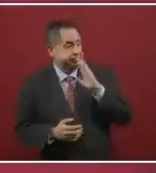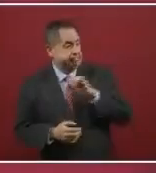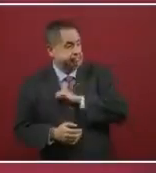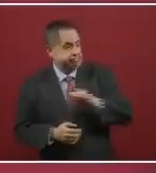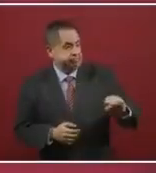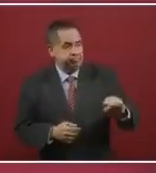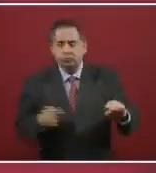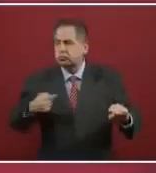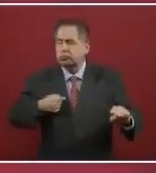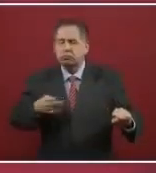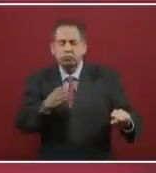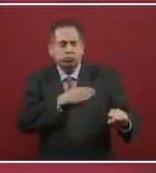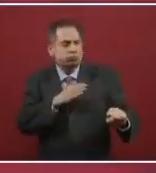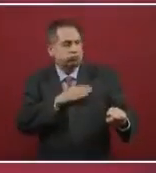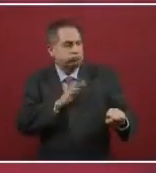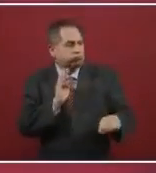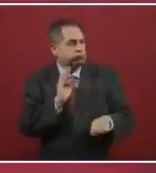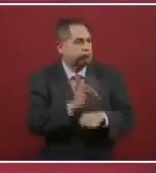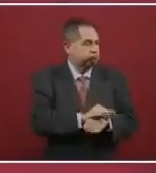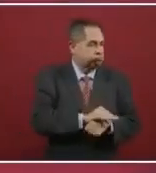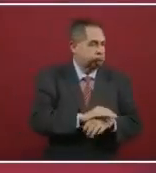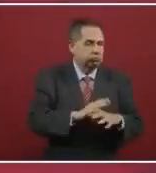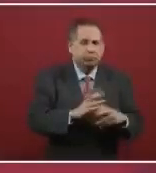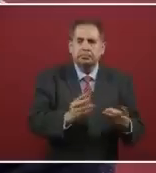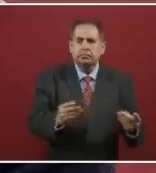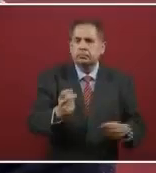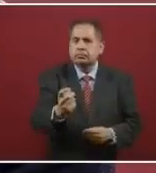Es una concepción distinta.